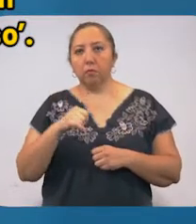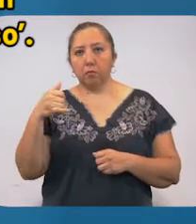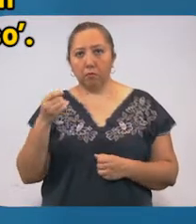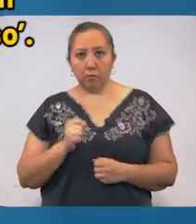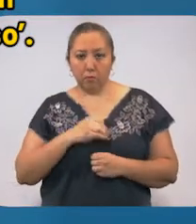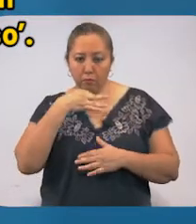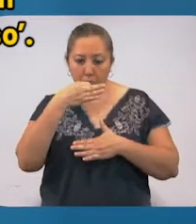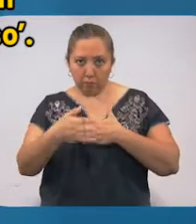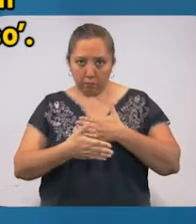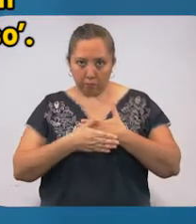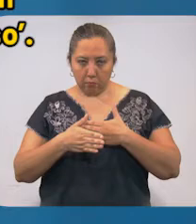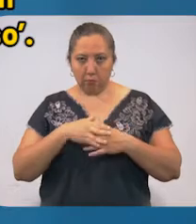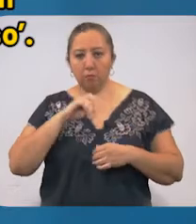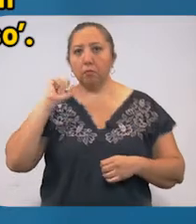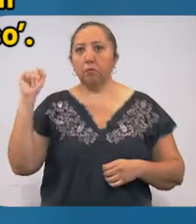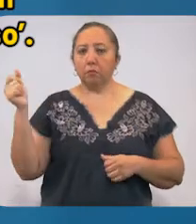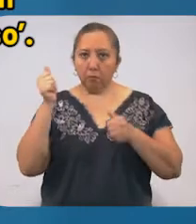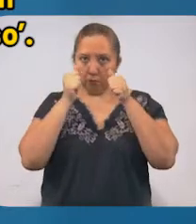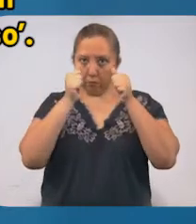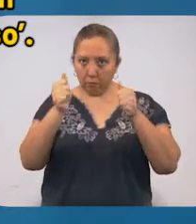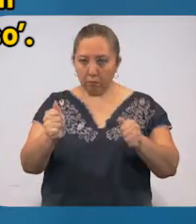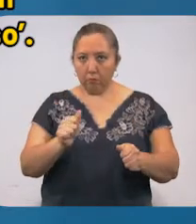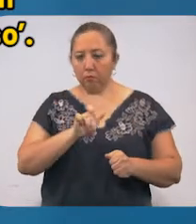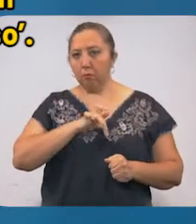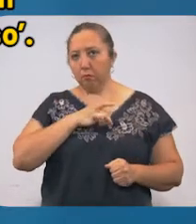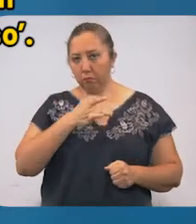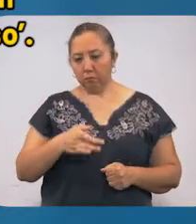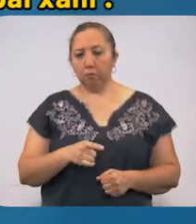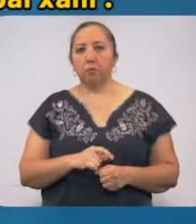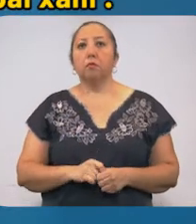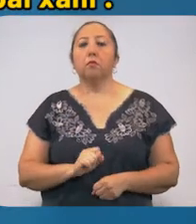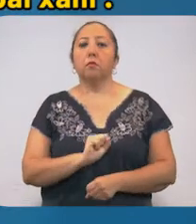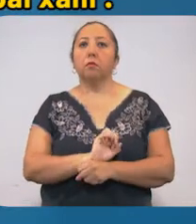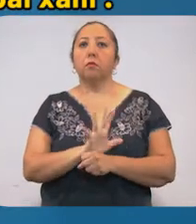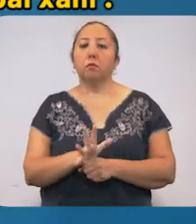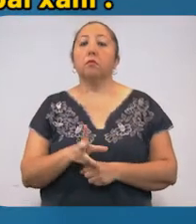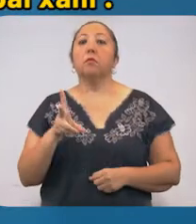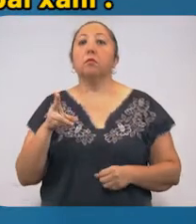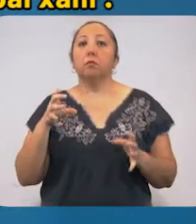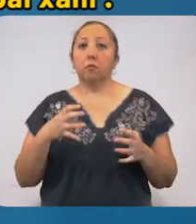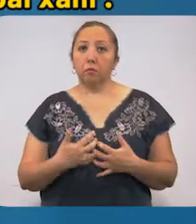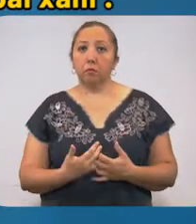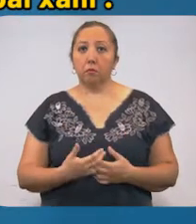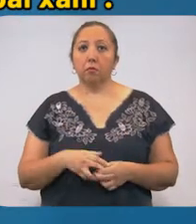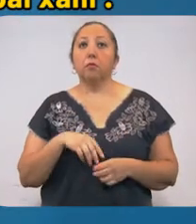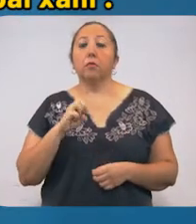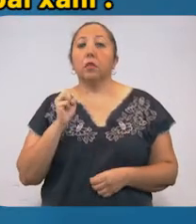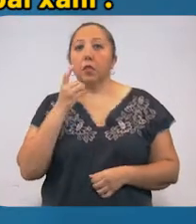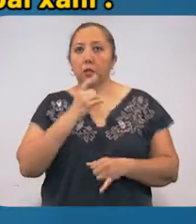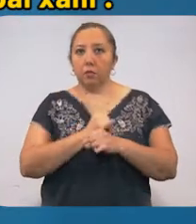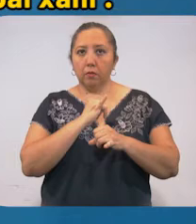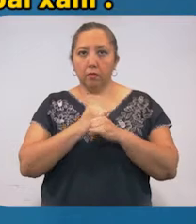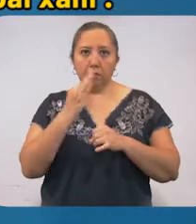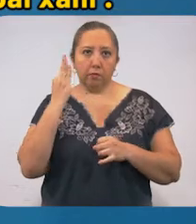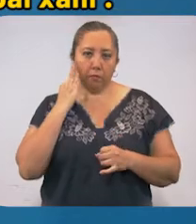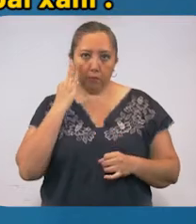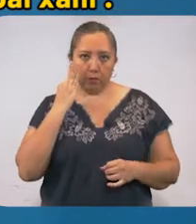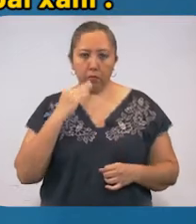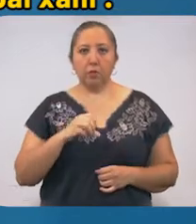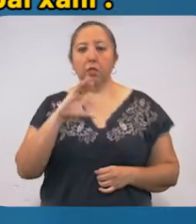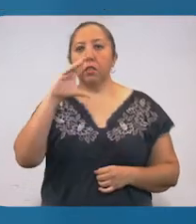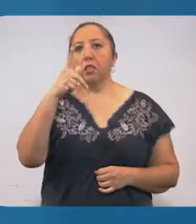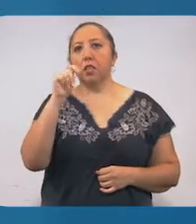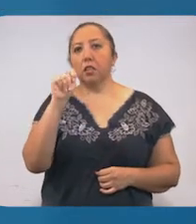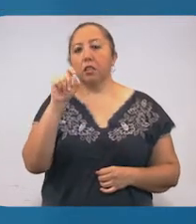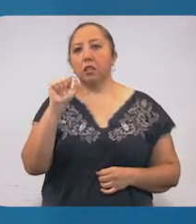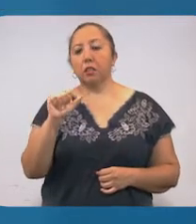con las autoridades y ser atendido ante los síntomas de coronavirus también está funcionando el chat de la salud vía la red social de facebook